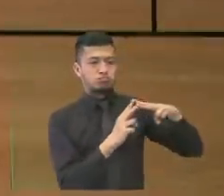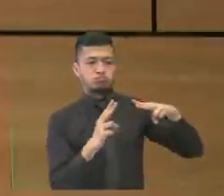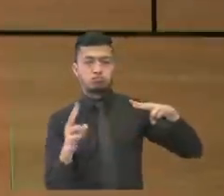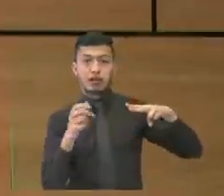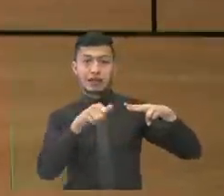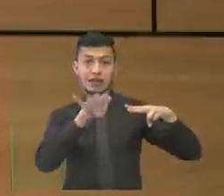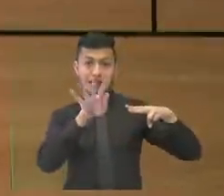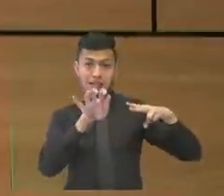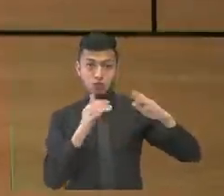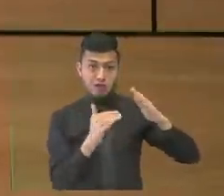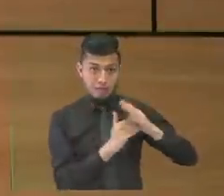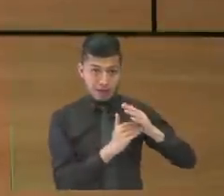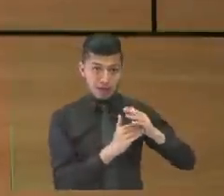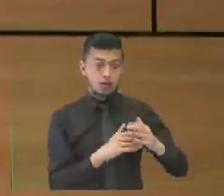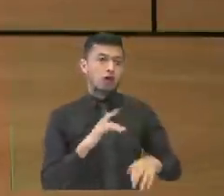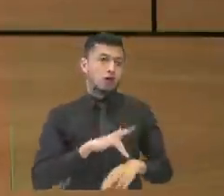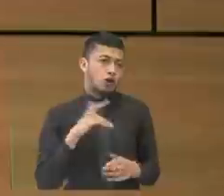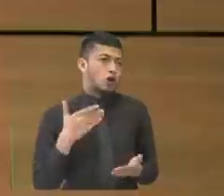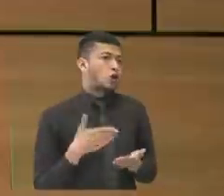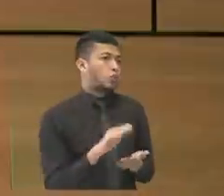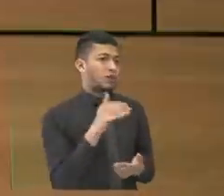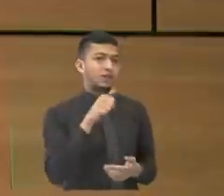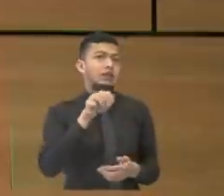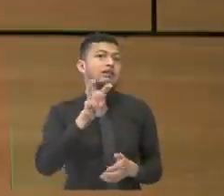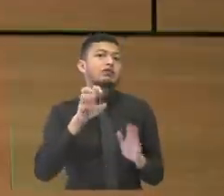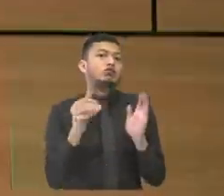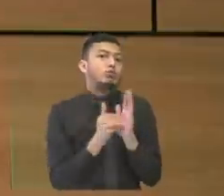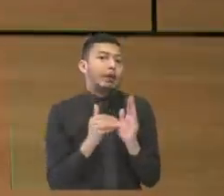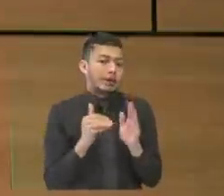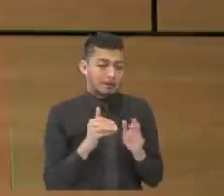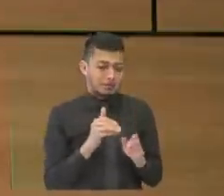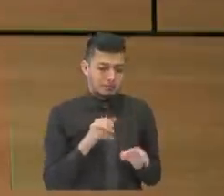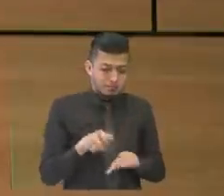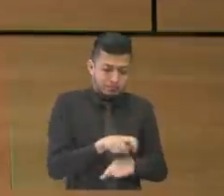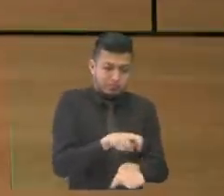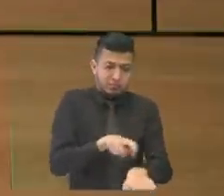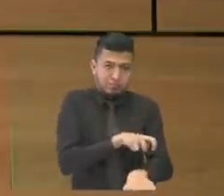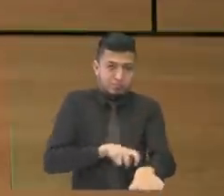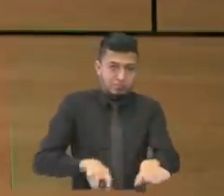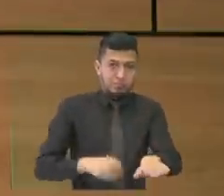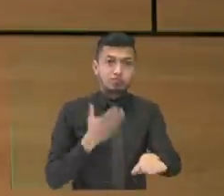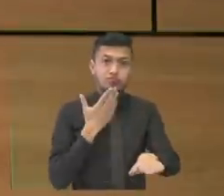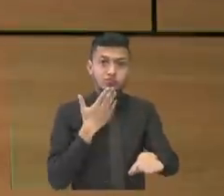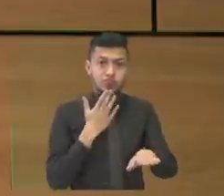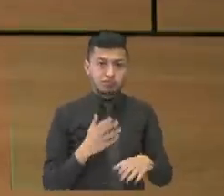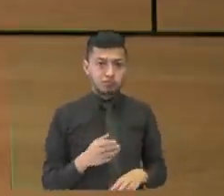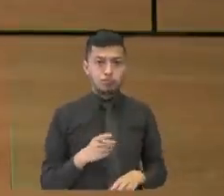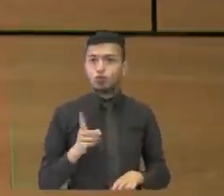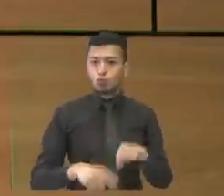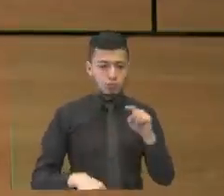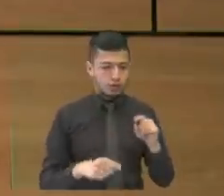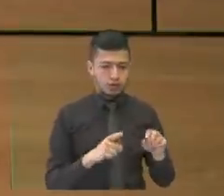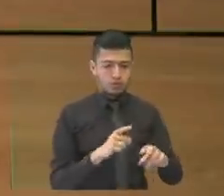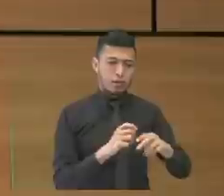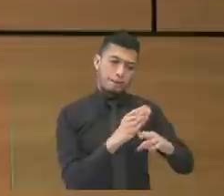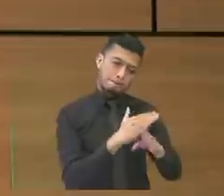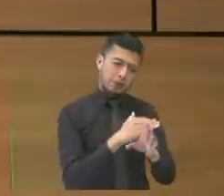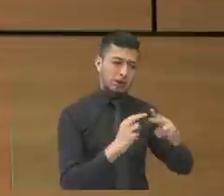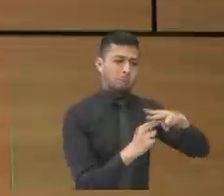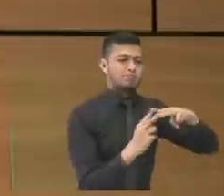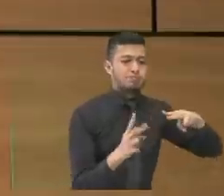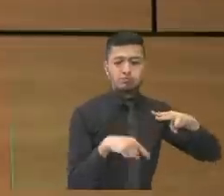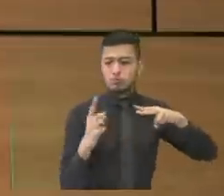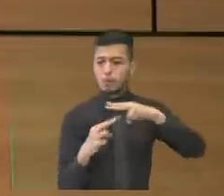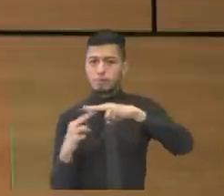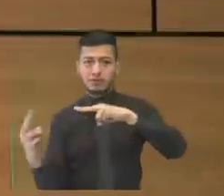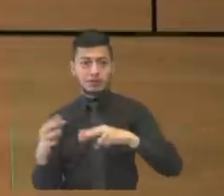el de 18.000 mínimo, pues porque no podemos hacer uno para un pedazo y otro para otro pedazo. Para poder hacer un